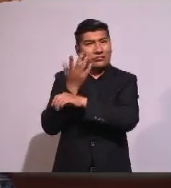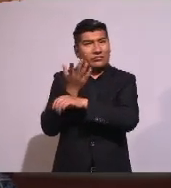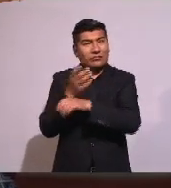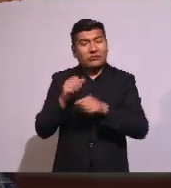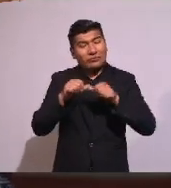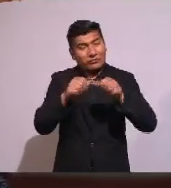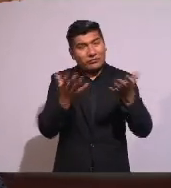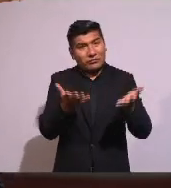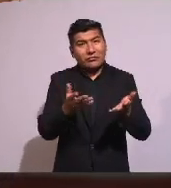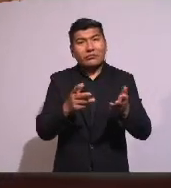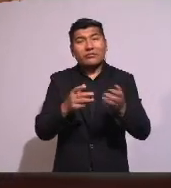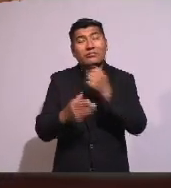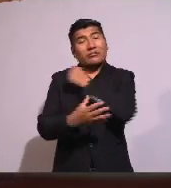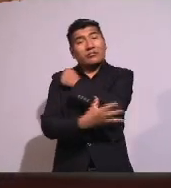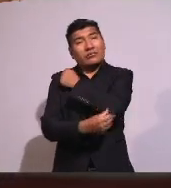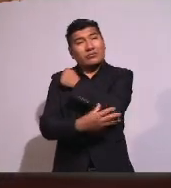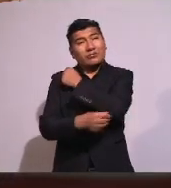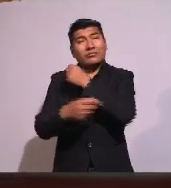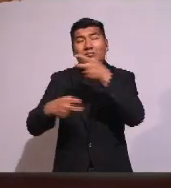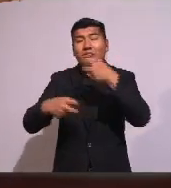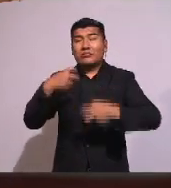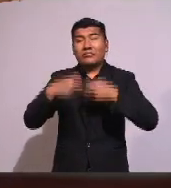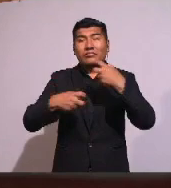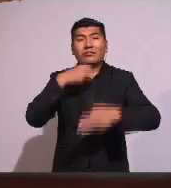se ha convertido en un problema mundial.